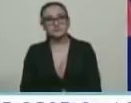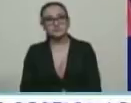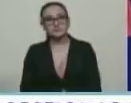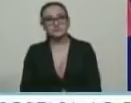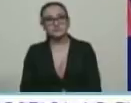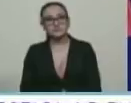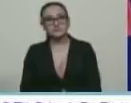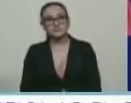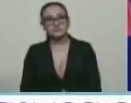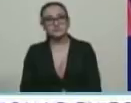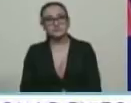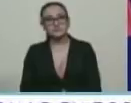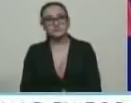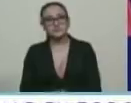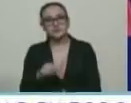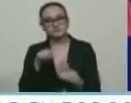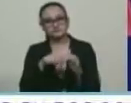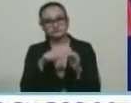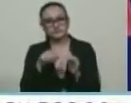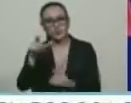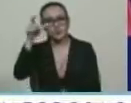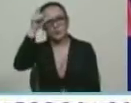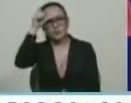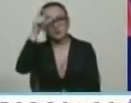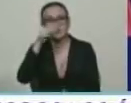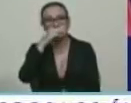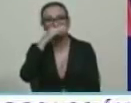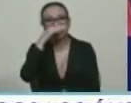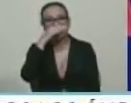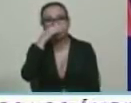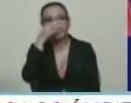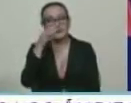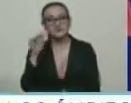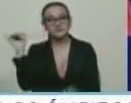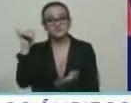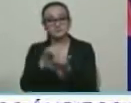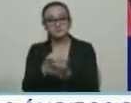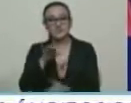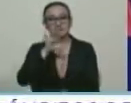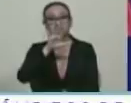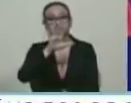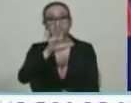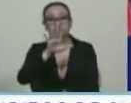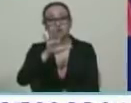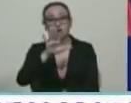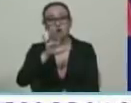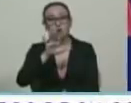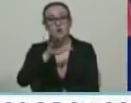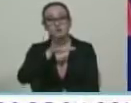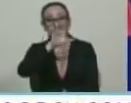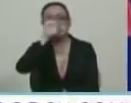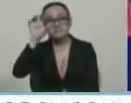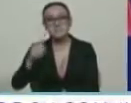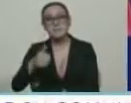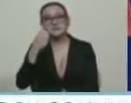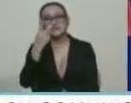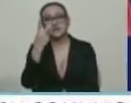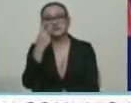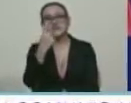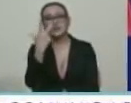las aéreas turcas, Turkish Airlines, llega a 5 continentes, 120 países